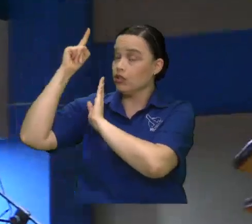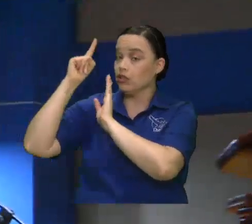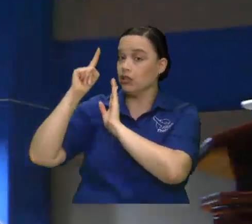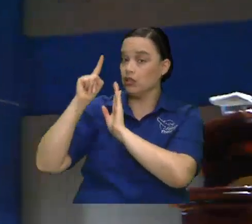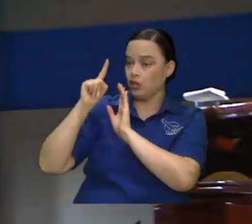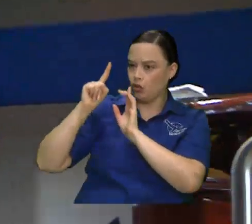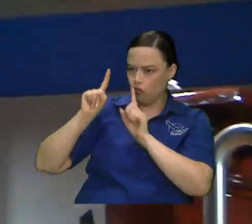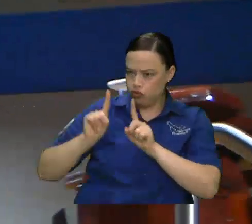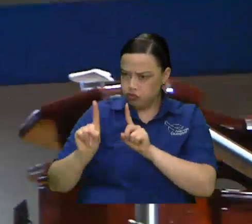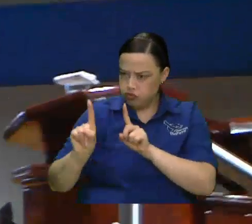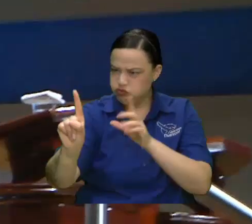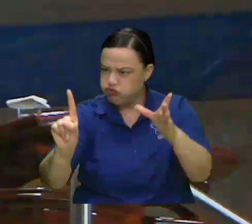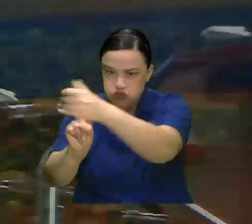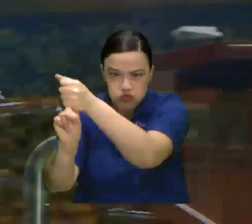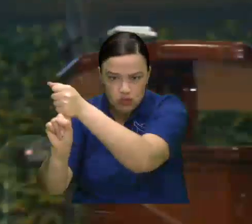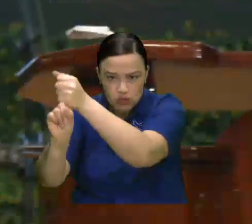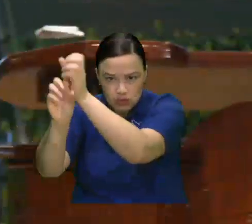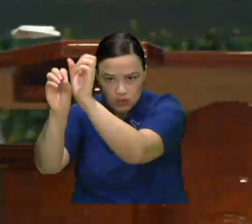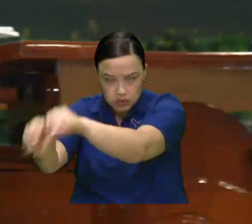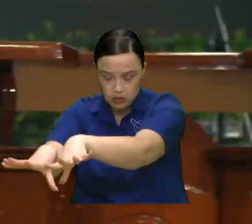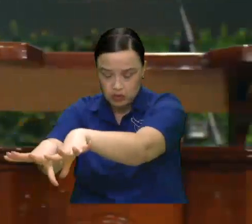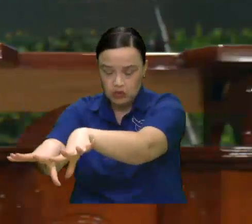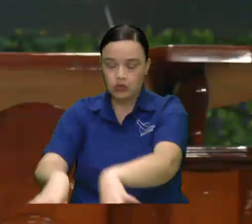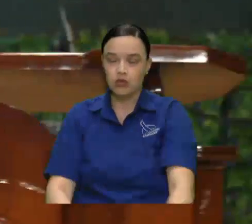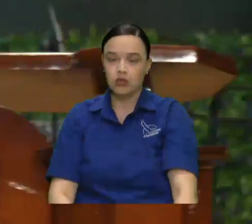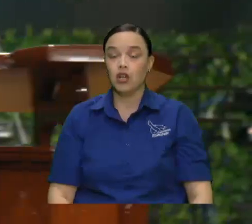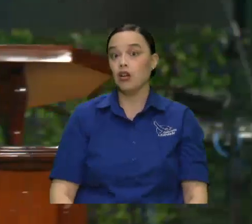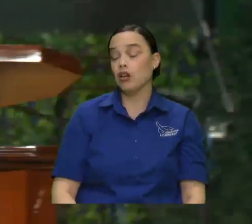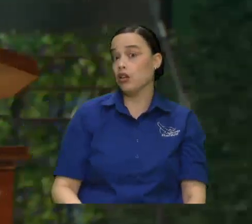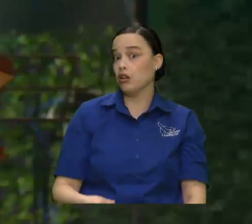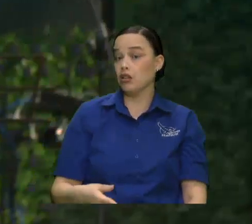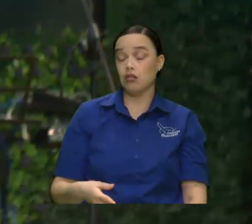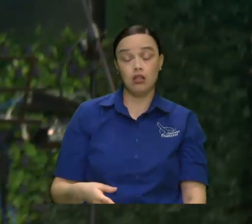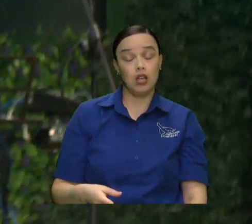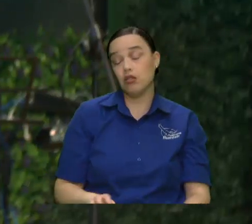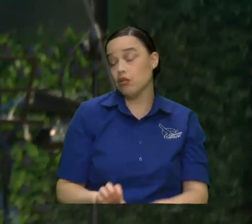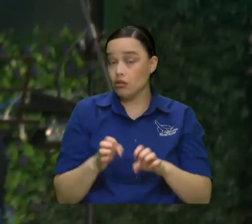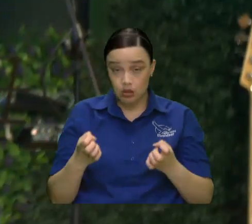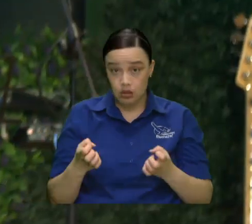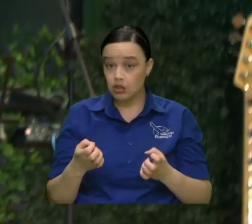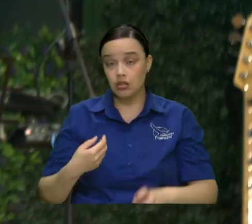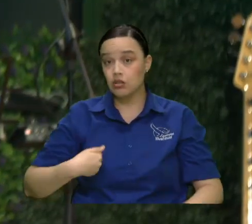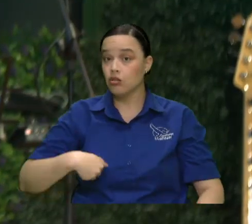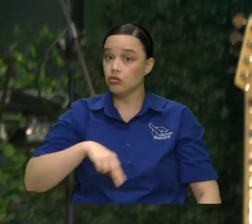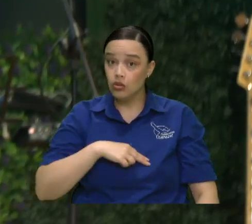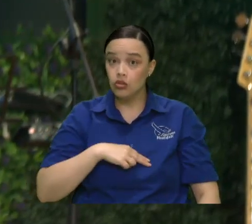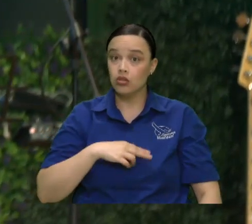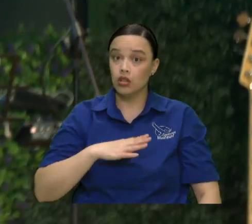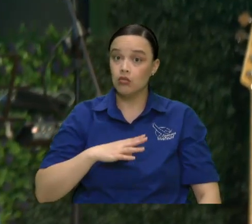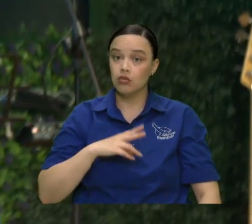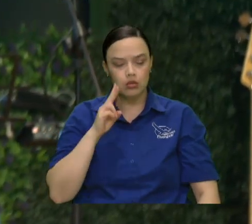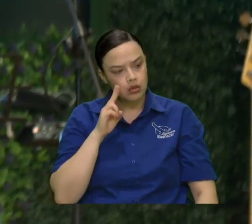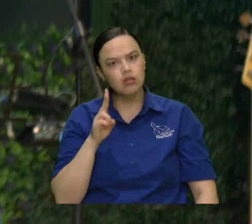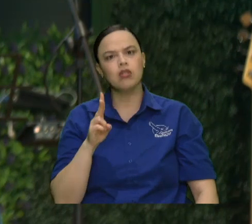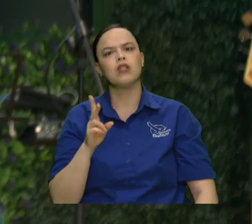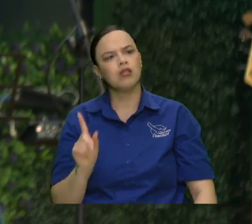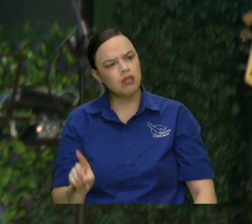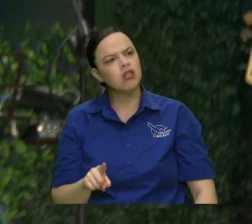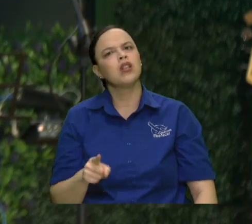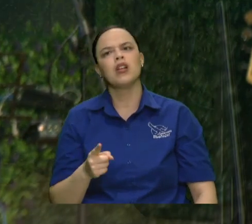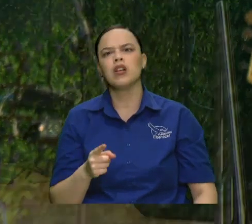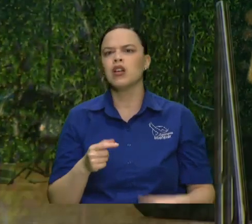destruirlos entonces definitivamente tenemos que ver quiénes son los que hacen huir a los